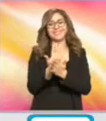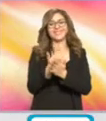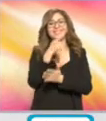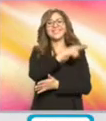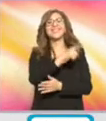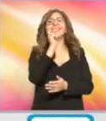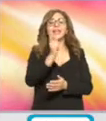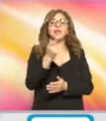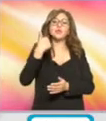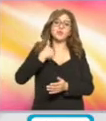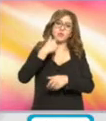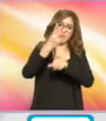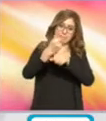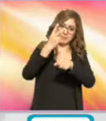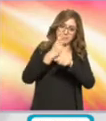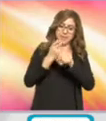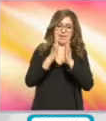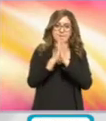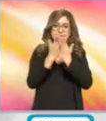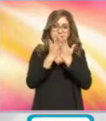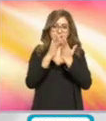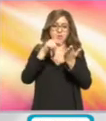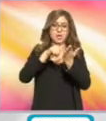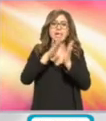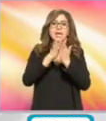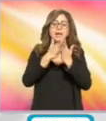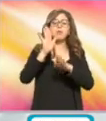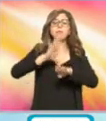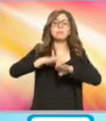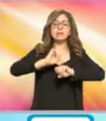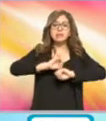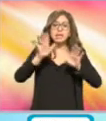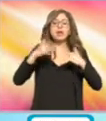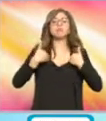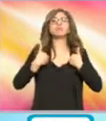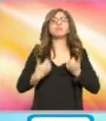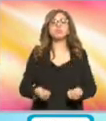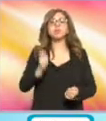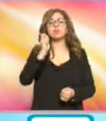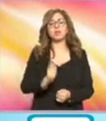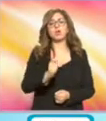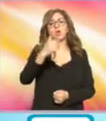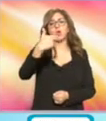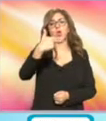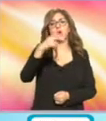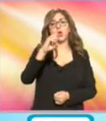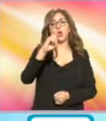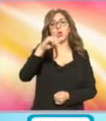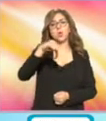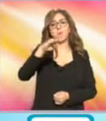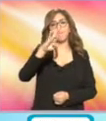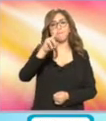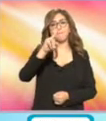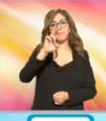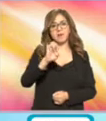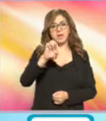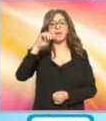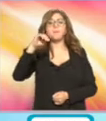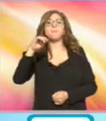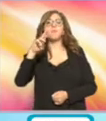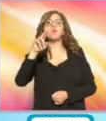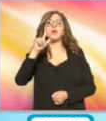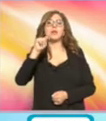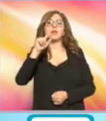libro que tiene ya muchos años y que realmente nos hace comprender este fenómeno que se llama El hombre multiorgásmico. Es un libro de Mantak